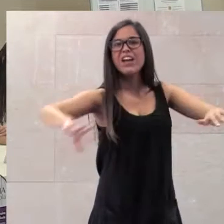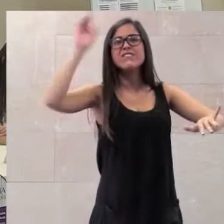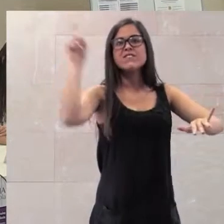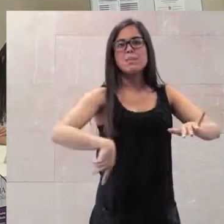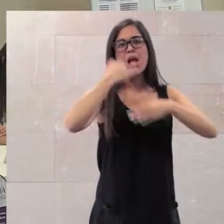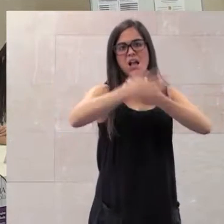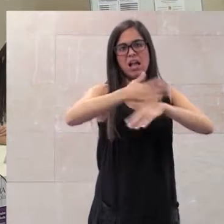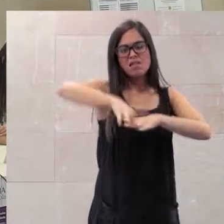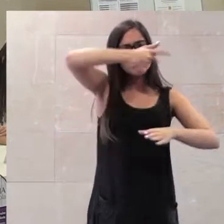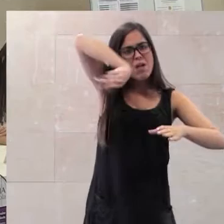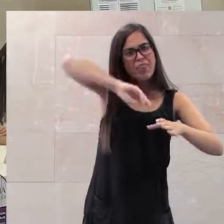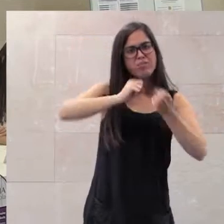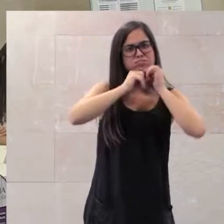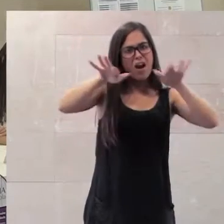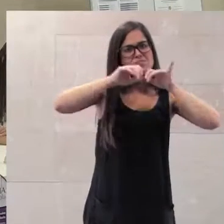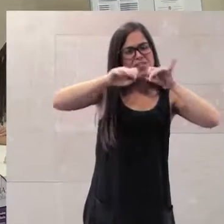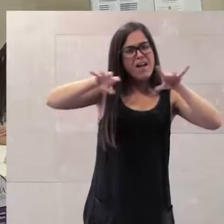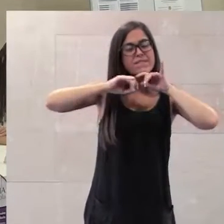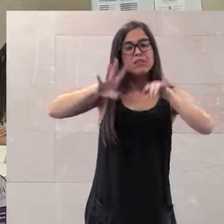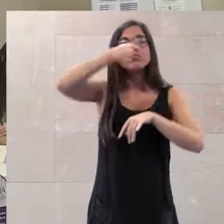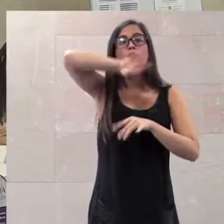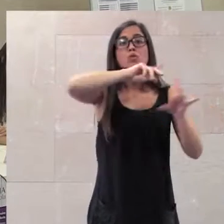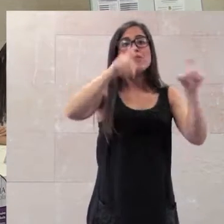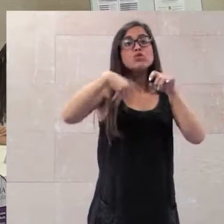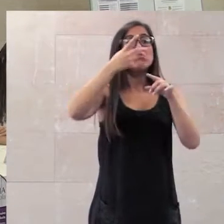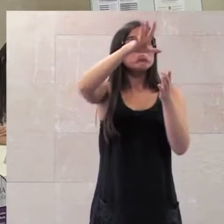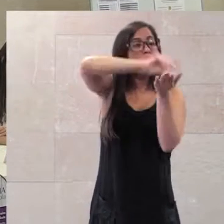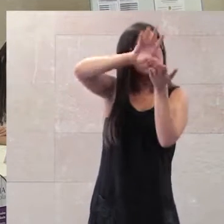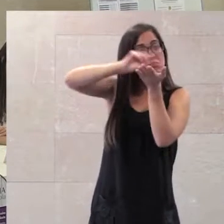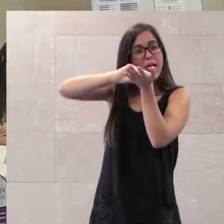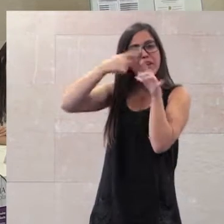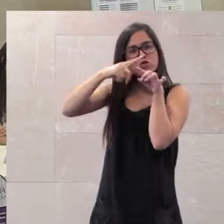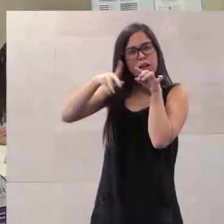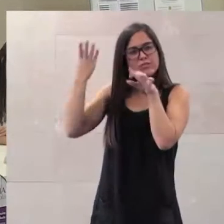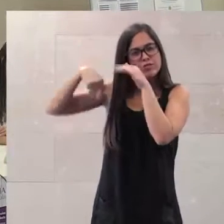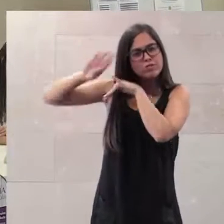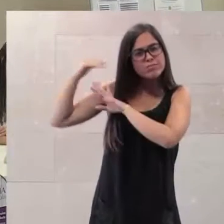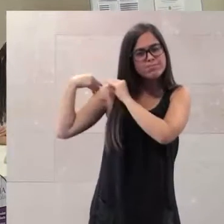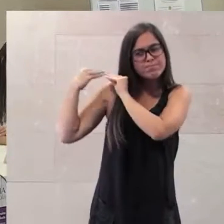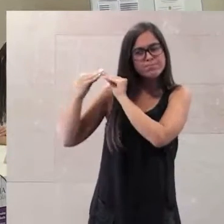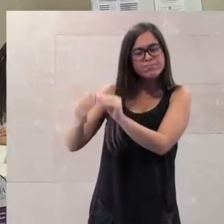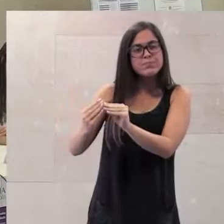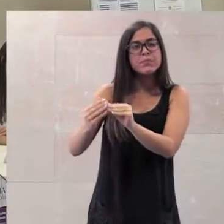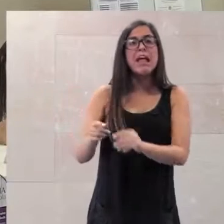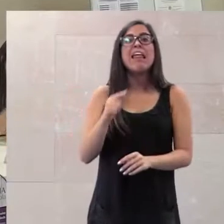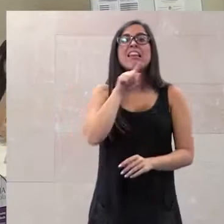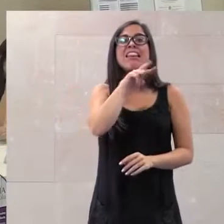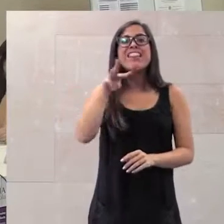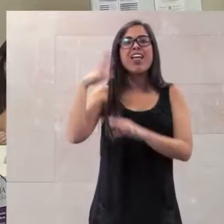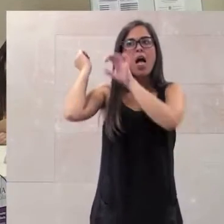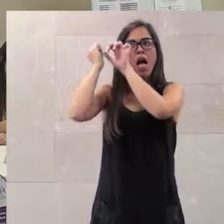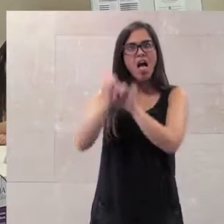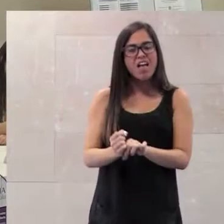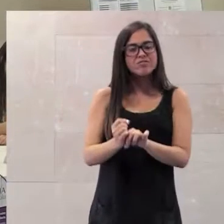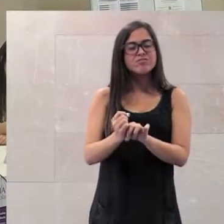se vea en la calle. Bueno, hemos cogido ahí algunas fotos de algunas cosillas que hemos hecho. Y, bueno, comentar que esto, 13 años después, 13 años que lleva en marcha la